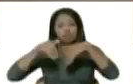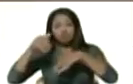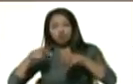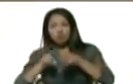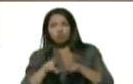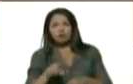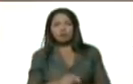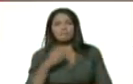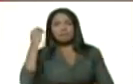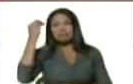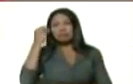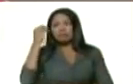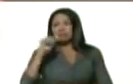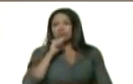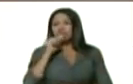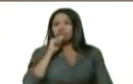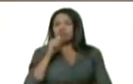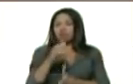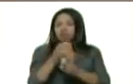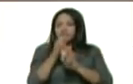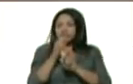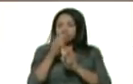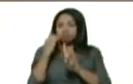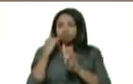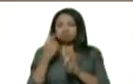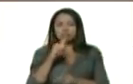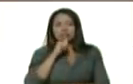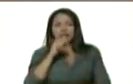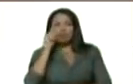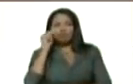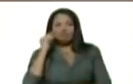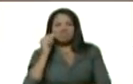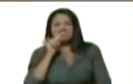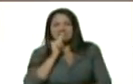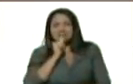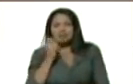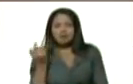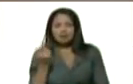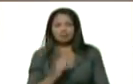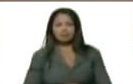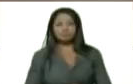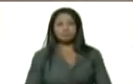que ir pensando en los precandidatos y en las precandidatas,